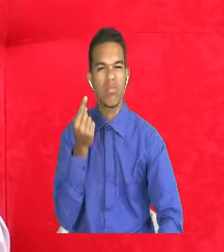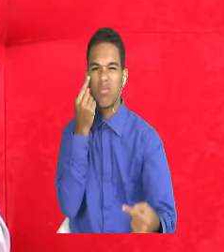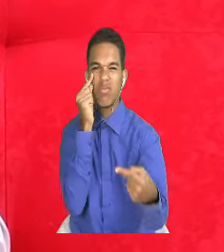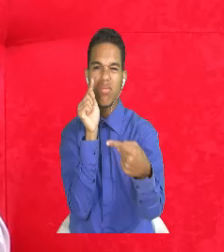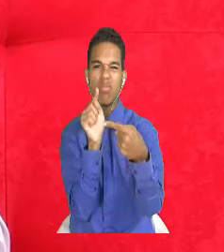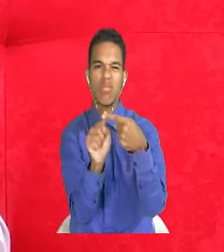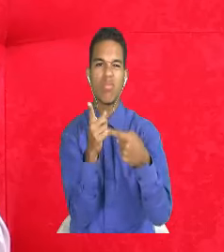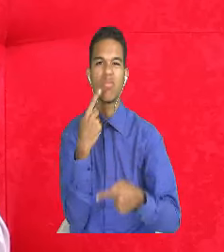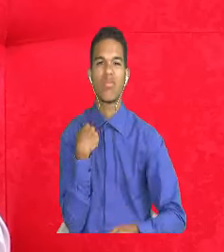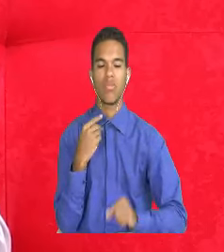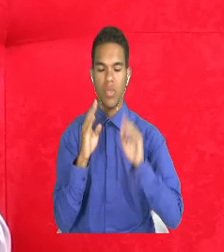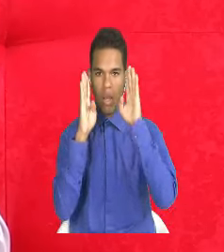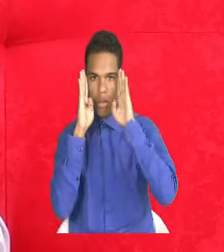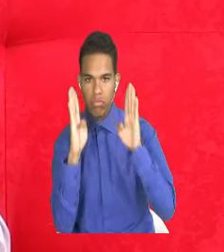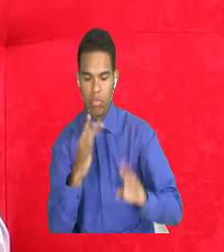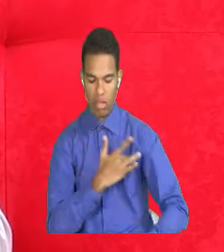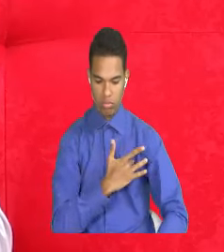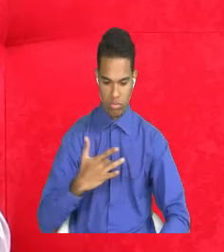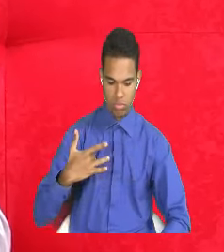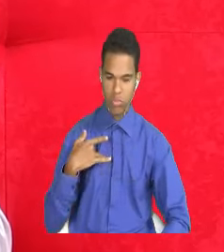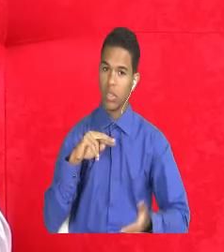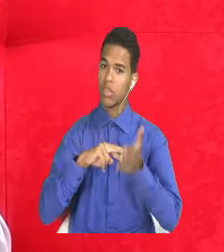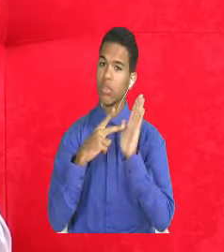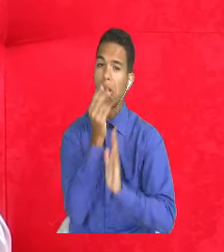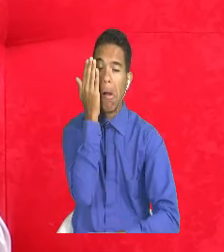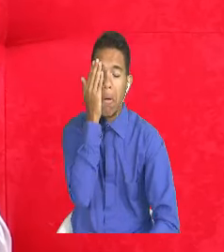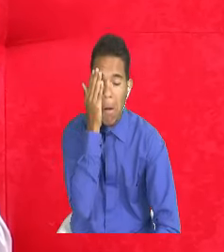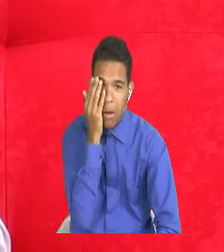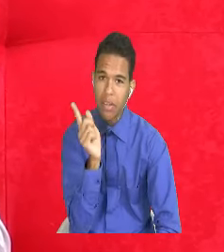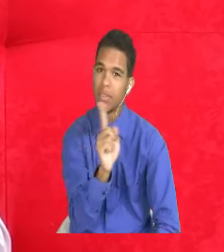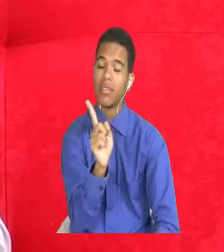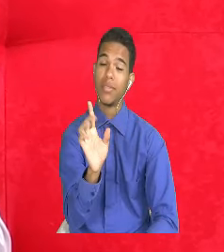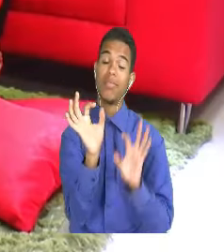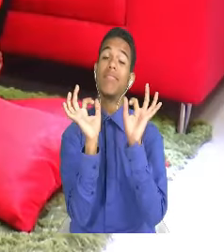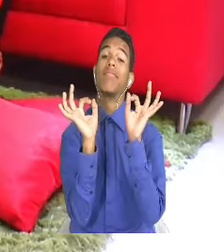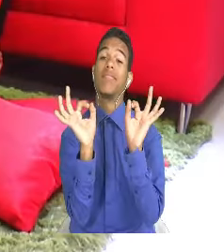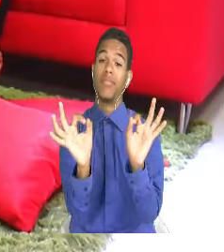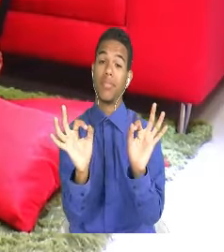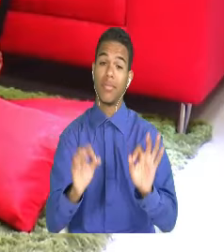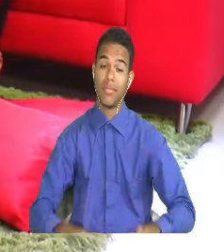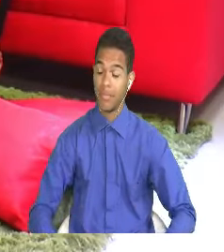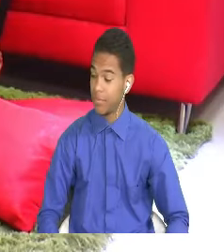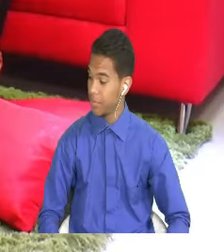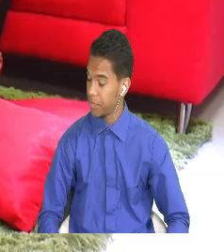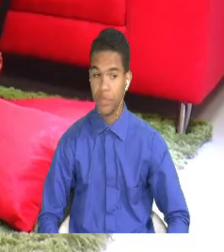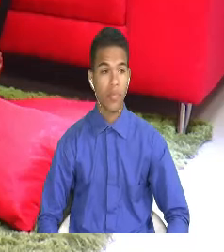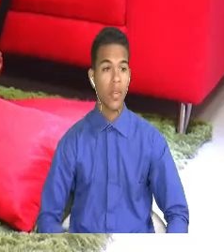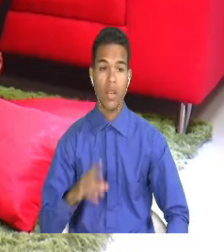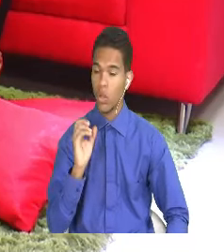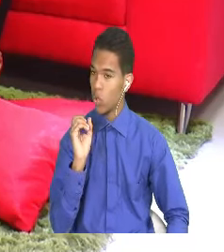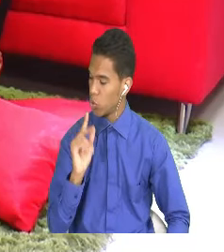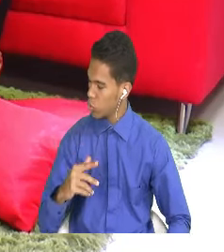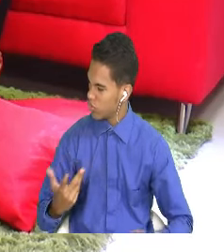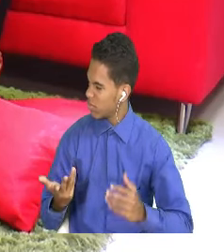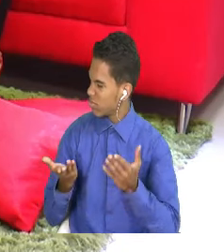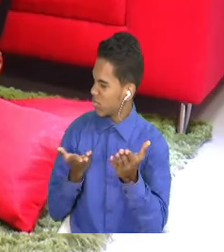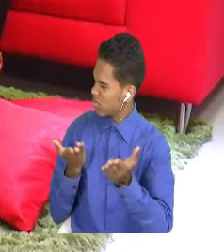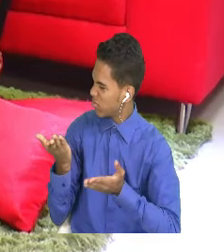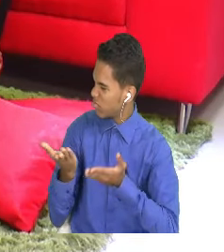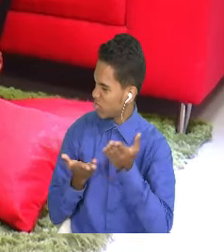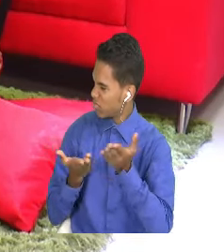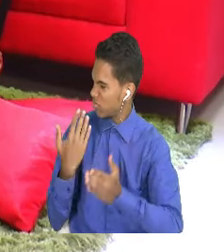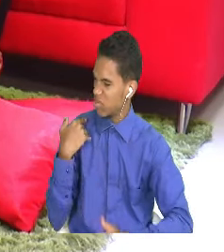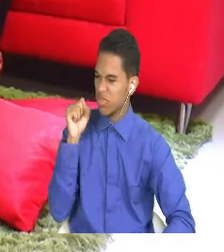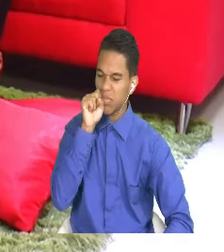las necesidades en salud con calidad de la población de Barranca. Bueno, hablemos un poco acerca de los servicios que tiene esta clínica para